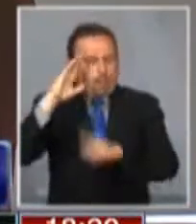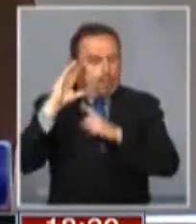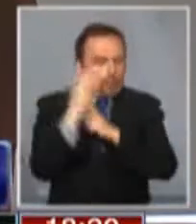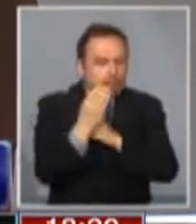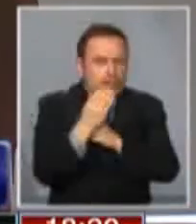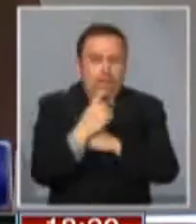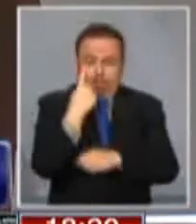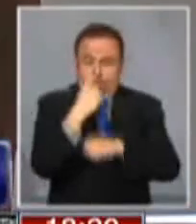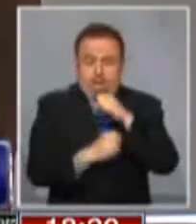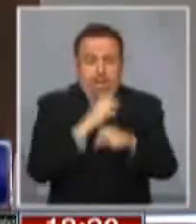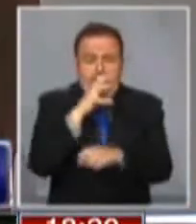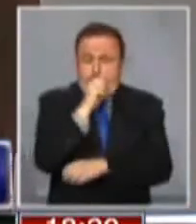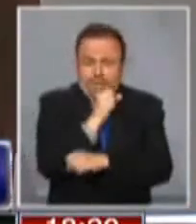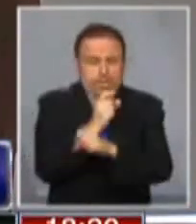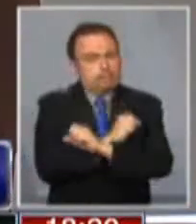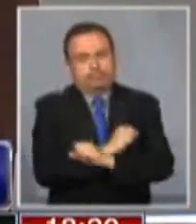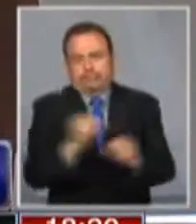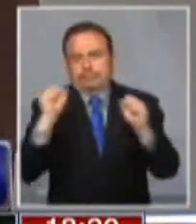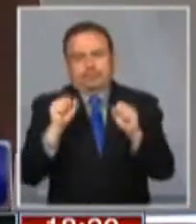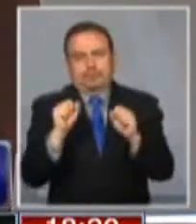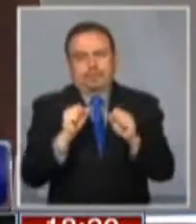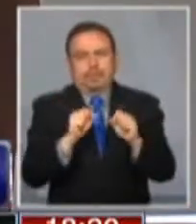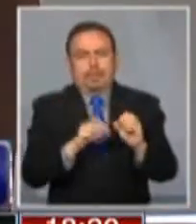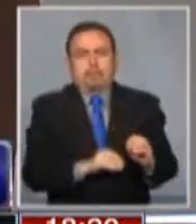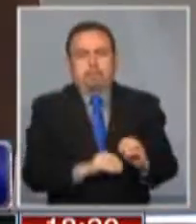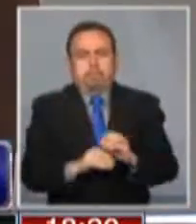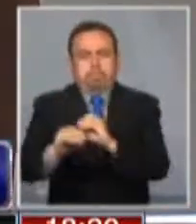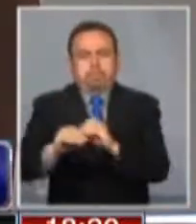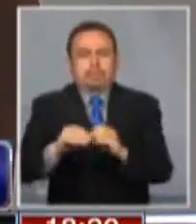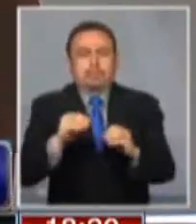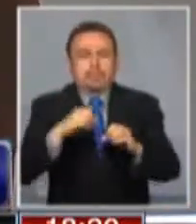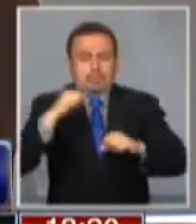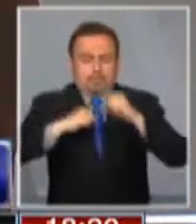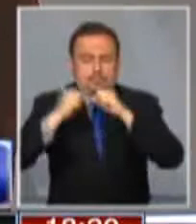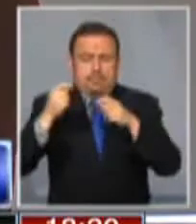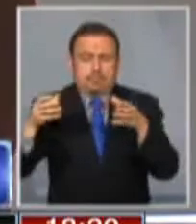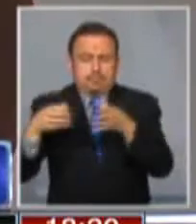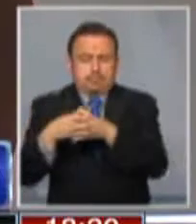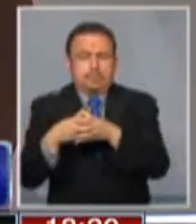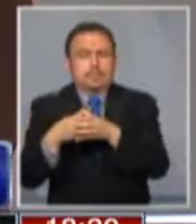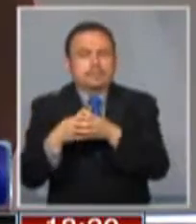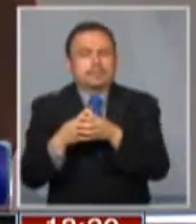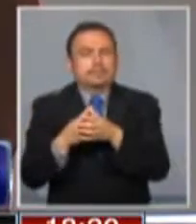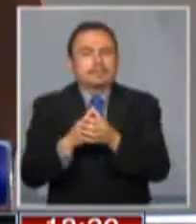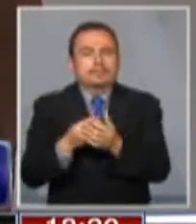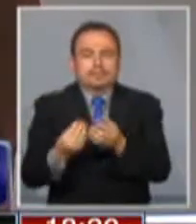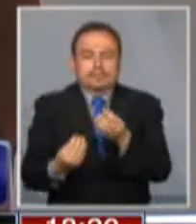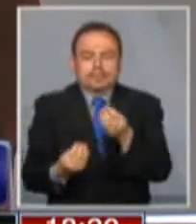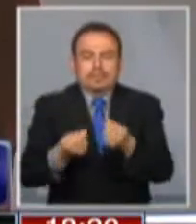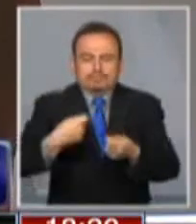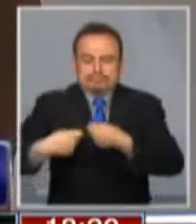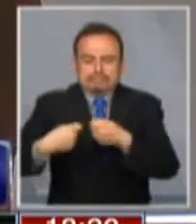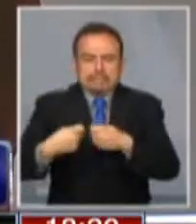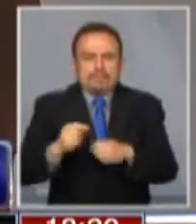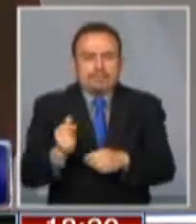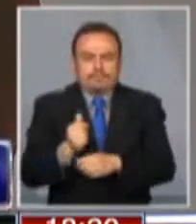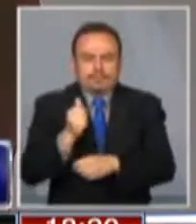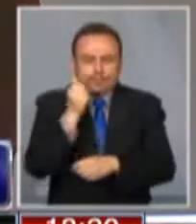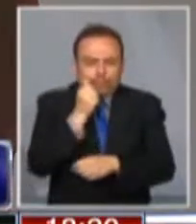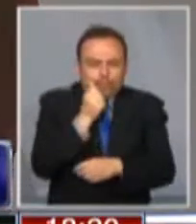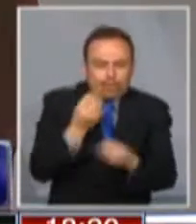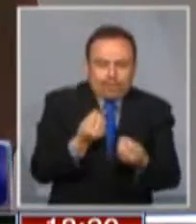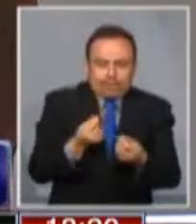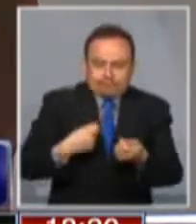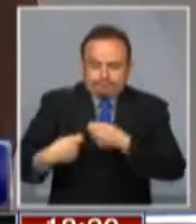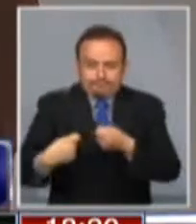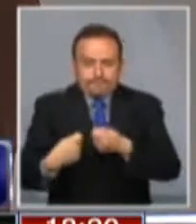No resiste un año. Aquí estamos hablando de pequeñas empresas, son empresas familiares que viven del día a día, muchas. El sector es un